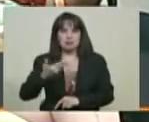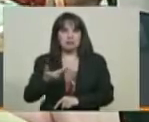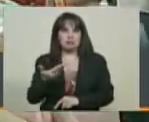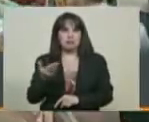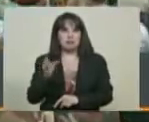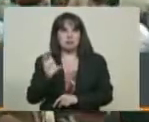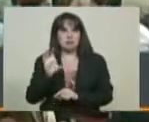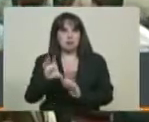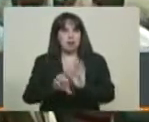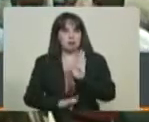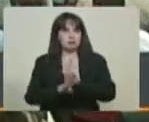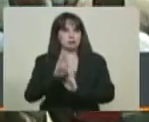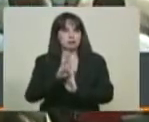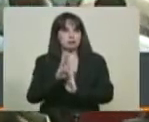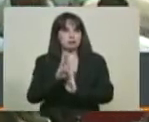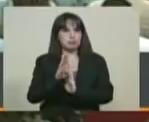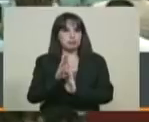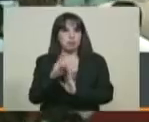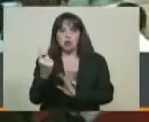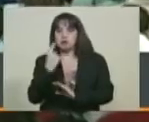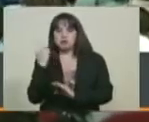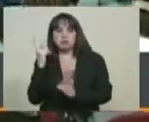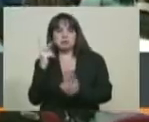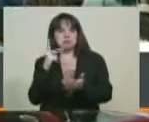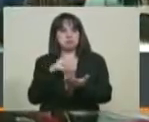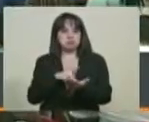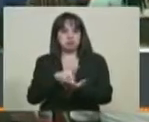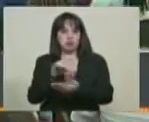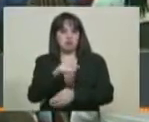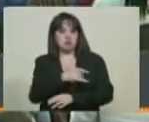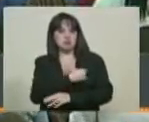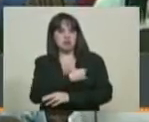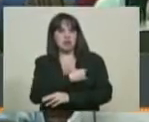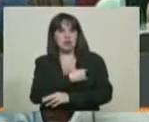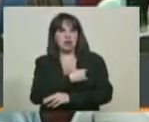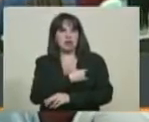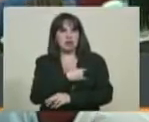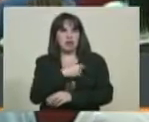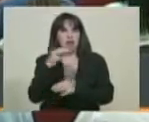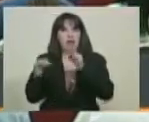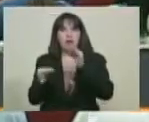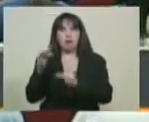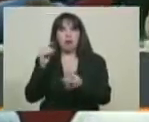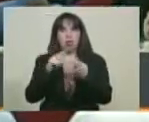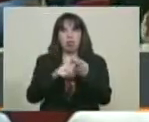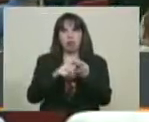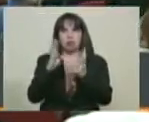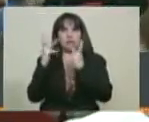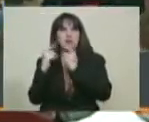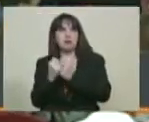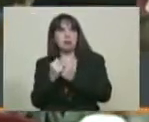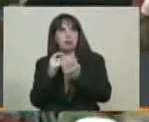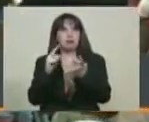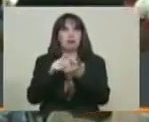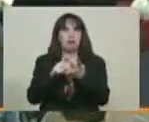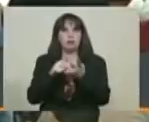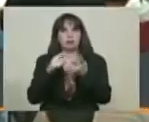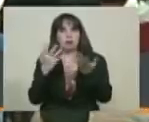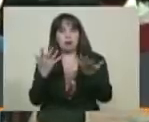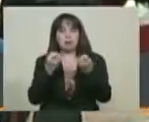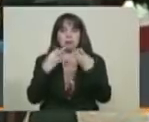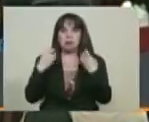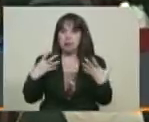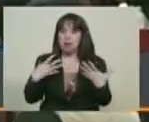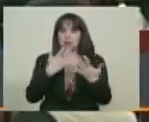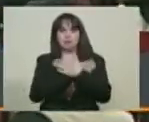Y solamente no acudamos para tener miles de abogados o de administradores. Está bien, los abogados, los administradores, muy bien,